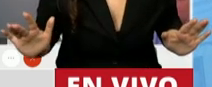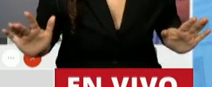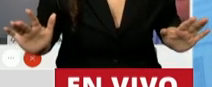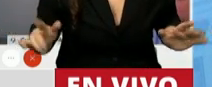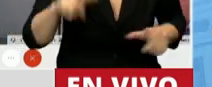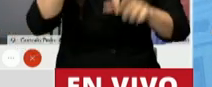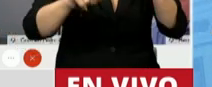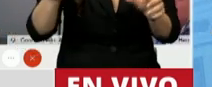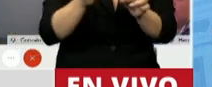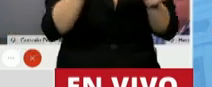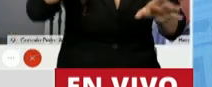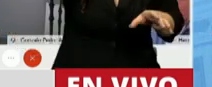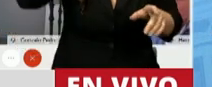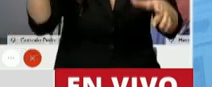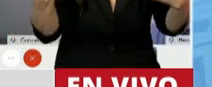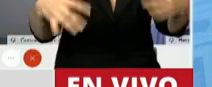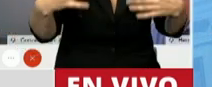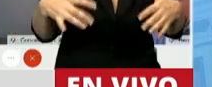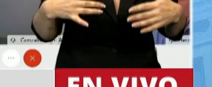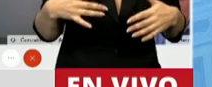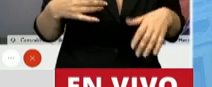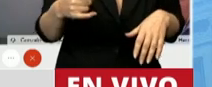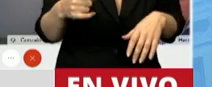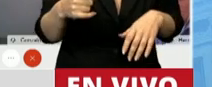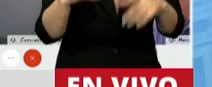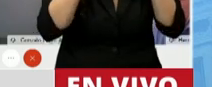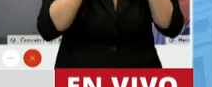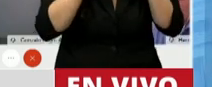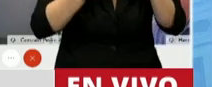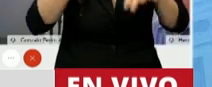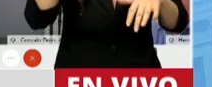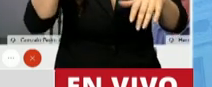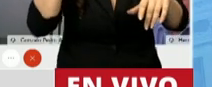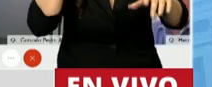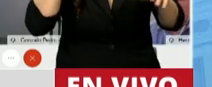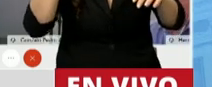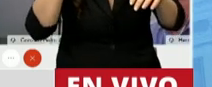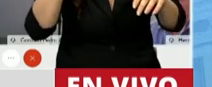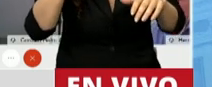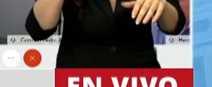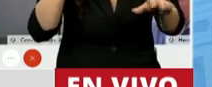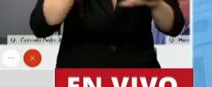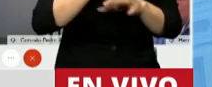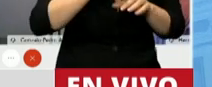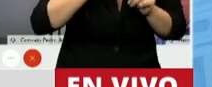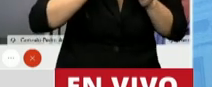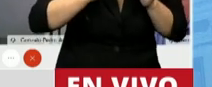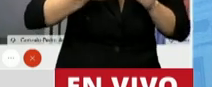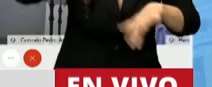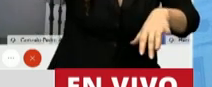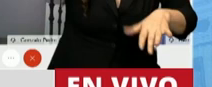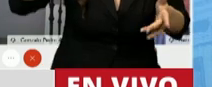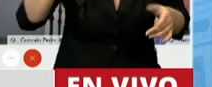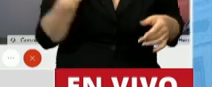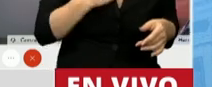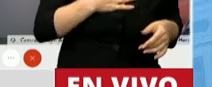de contagiados por arriba de la cantidad que íbamos a promediar, y eso no nos alegra. Pero mucho menos